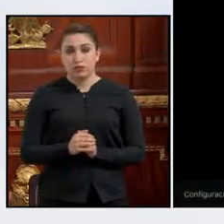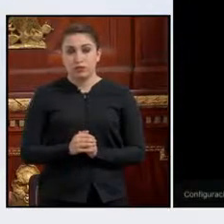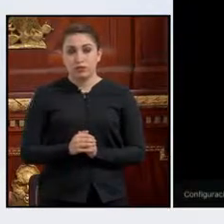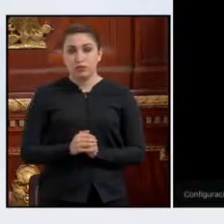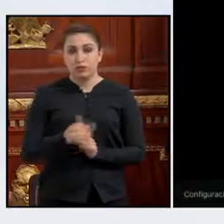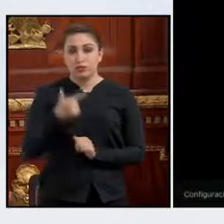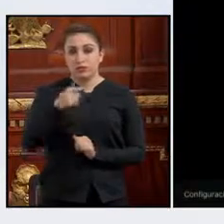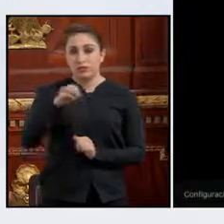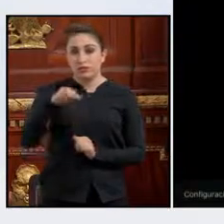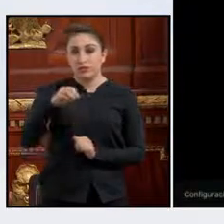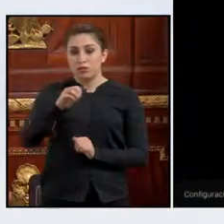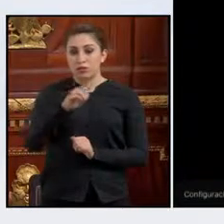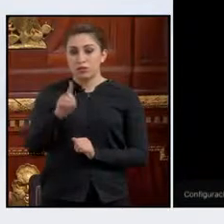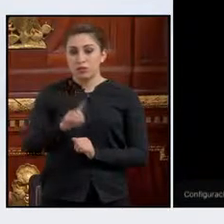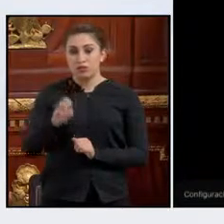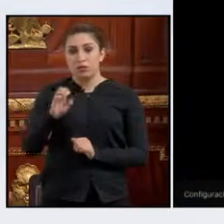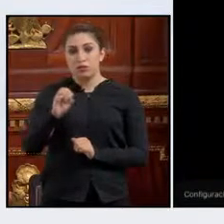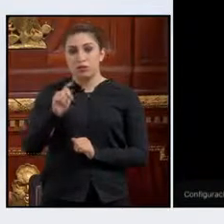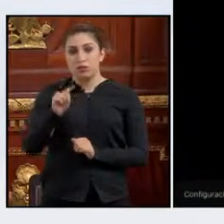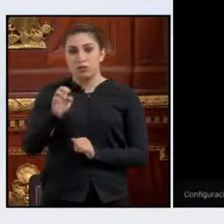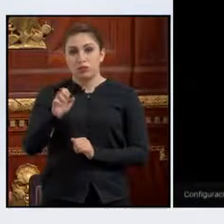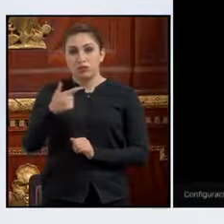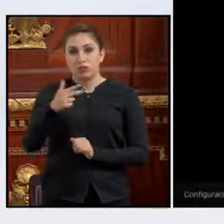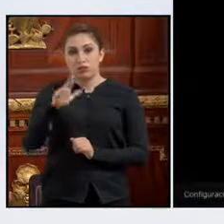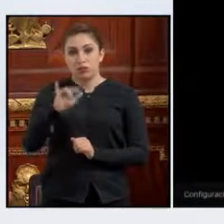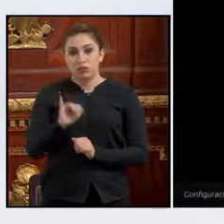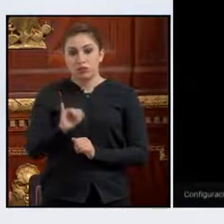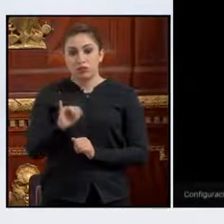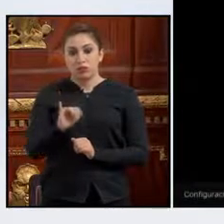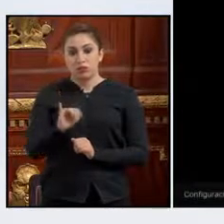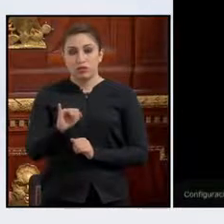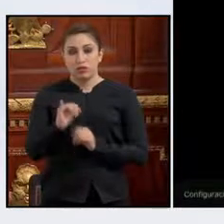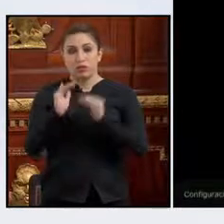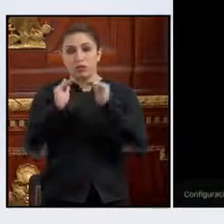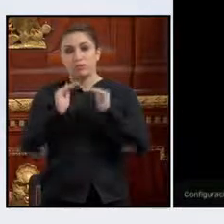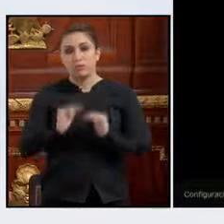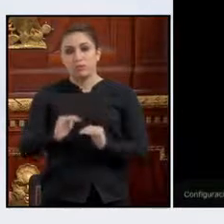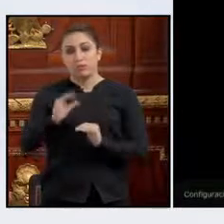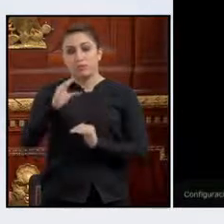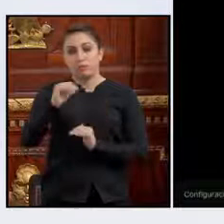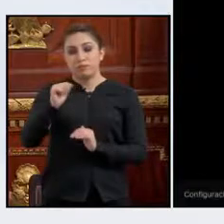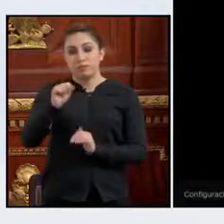Gómez Otegui Leonor. González Case Armando Tonatiu.